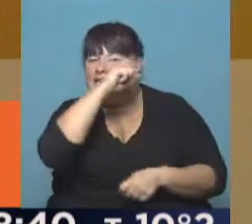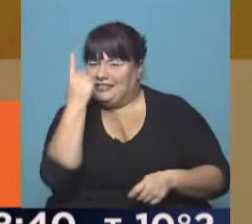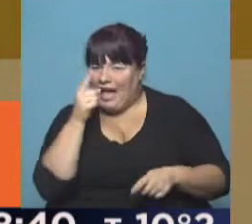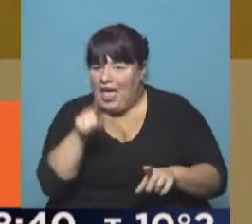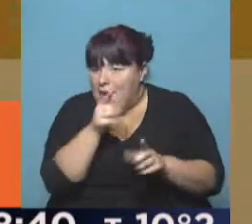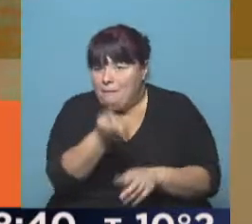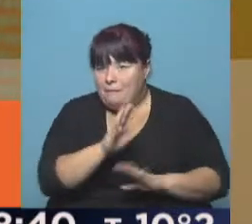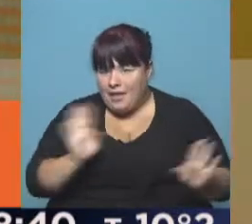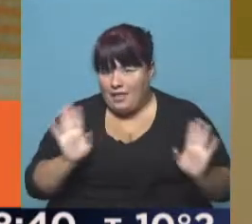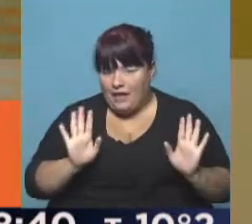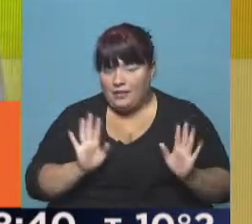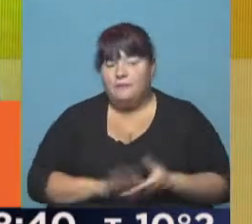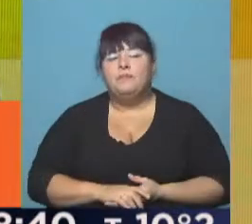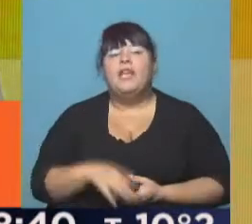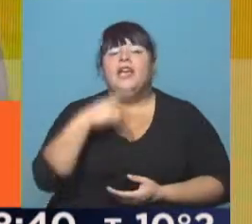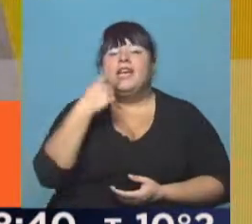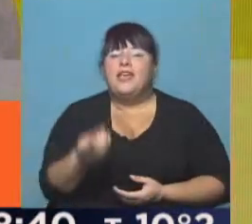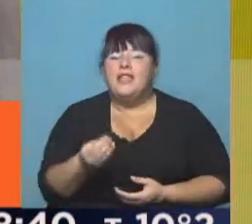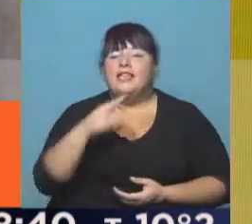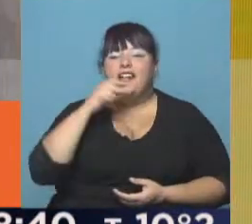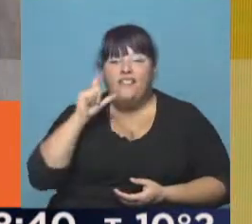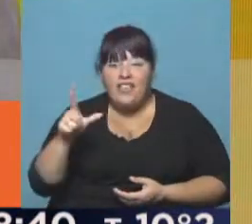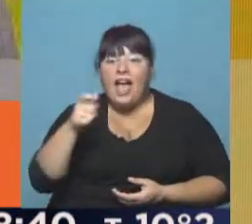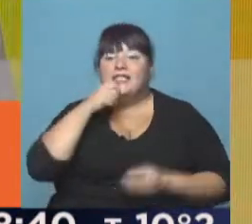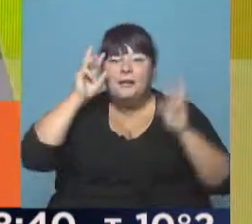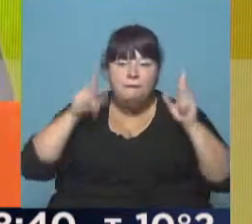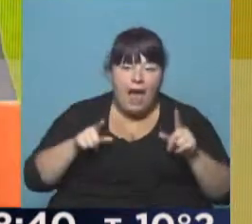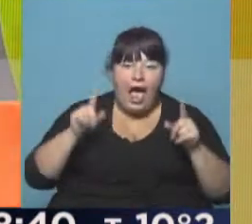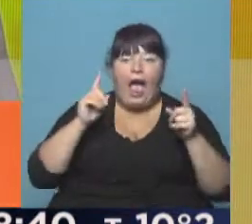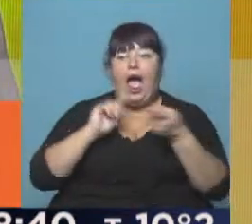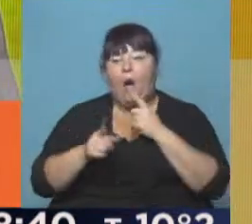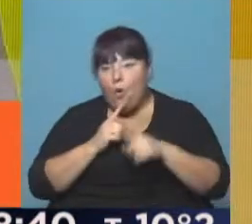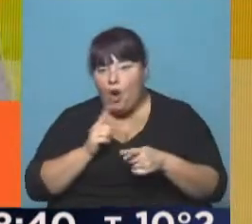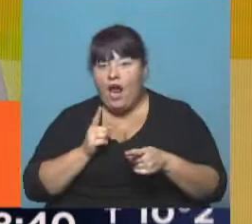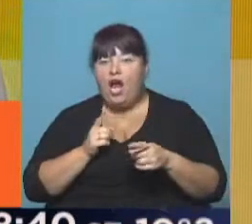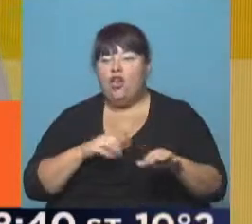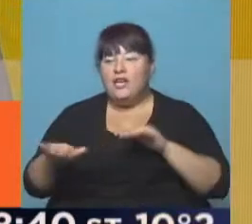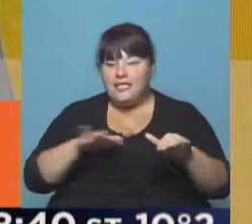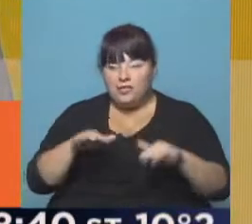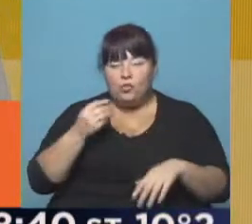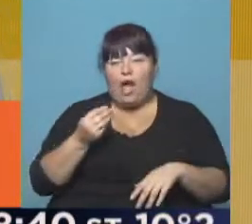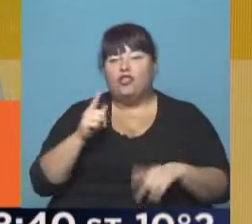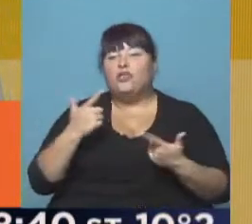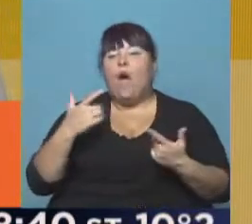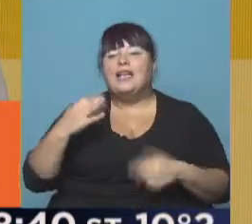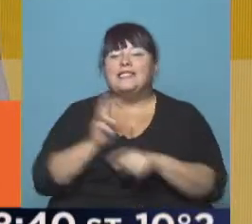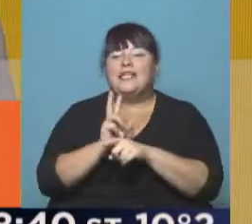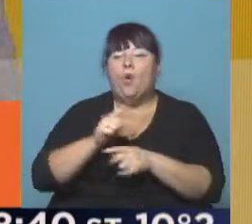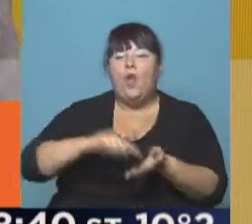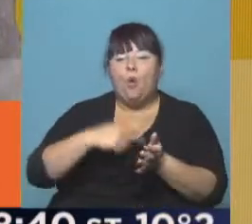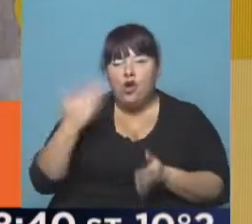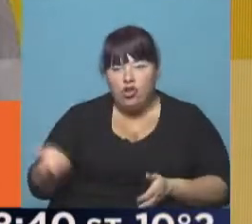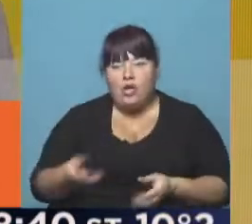lo que se pide bueno a ver qué les dice abidal cuando planifican la situación de inseguridad en la provincia de buenos